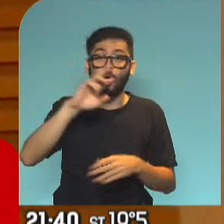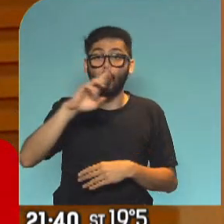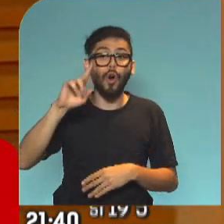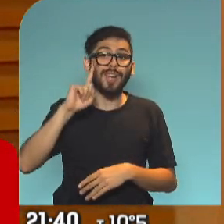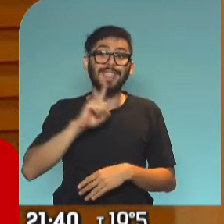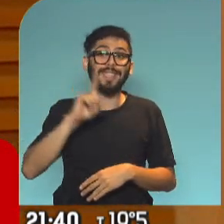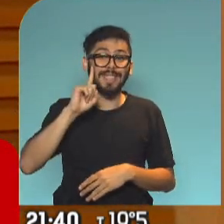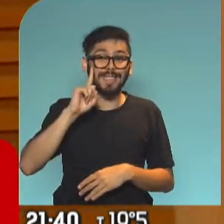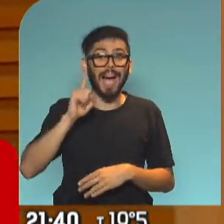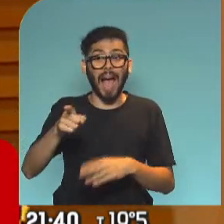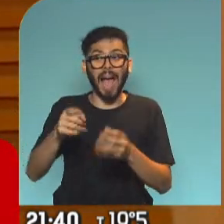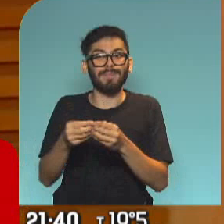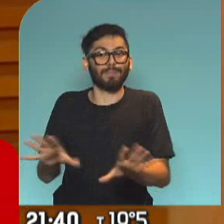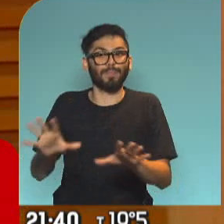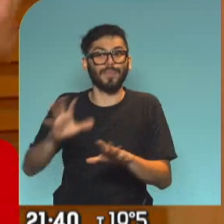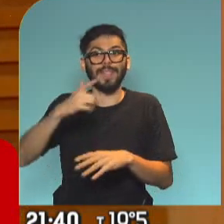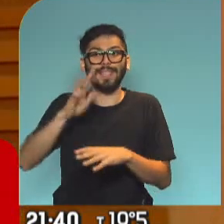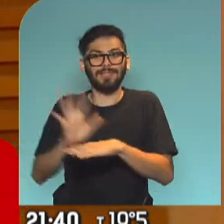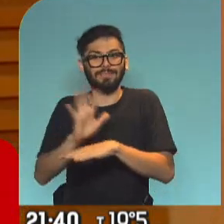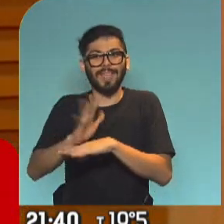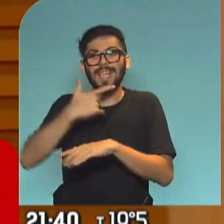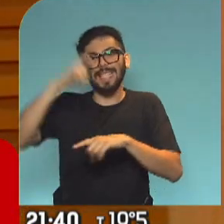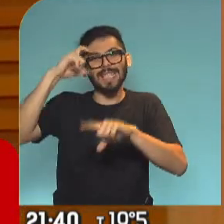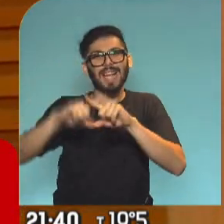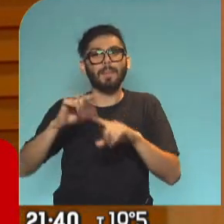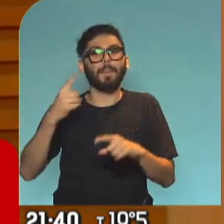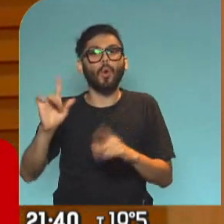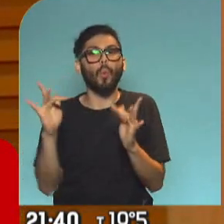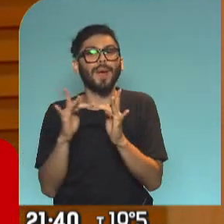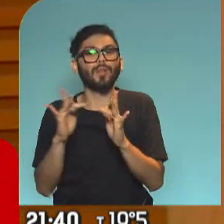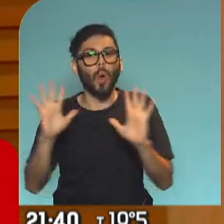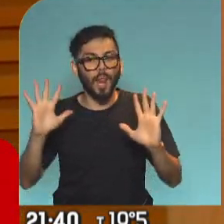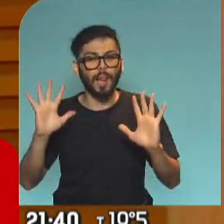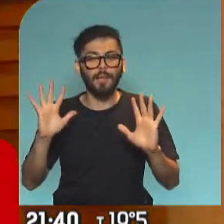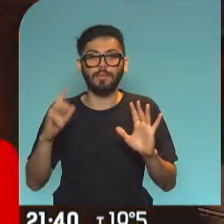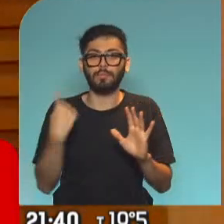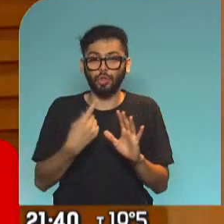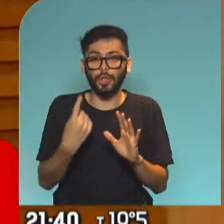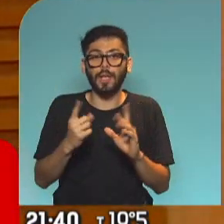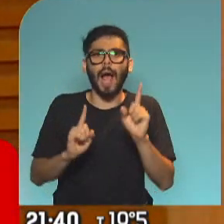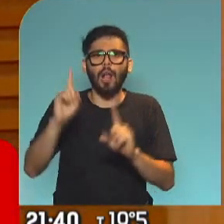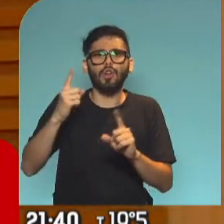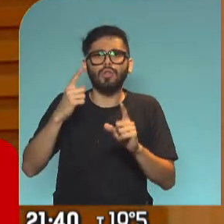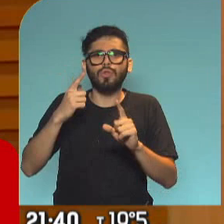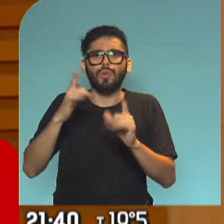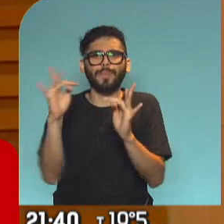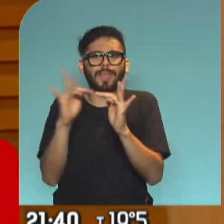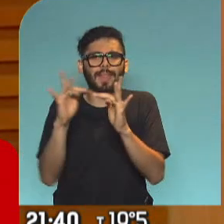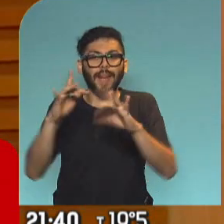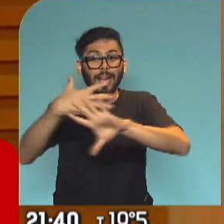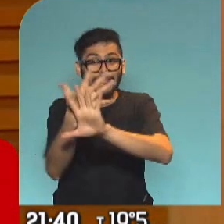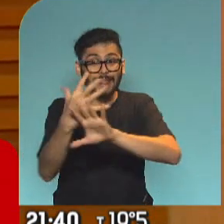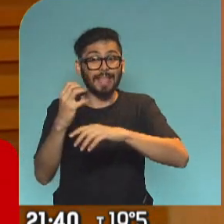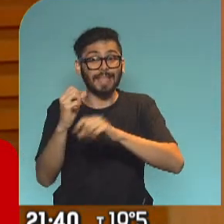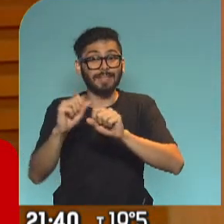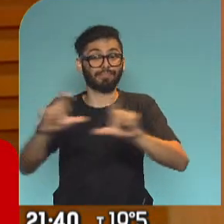vio nacer a Sex en nuestra versión virtual, porque a pesar de que hacemos algunas transmisiones que tienen